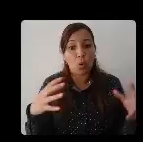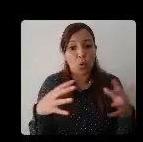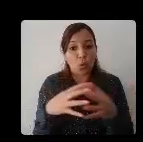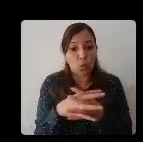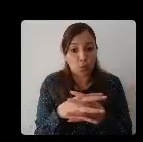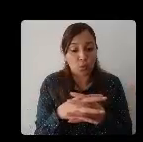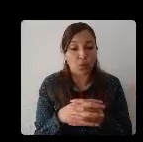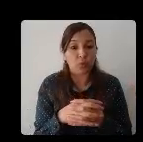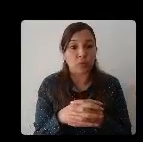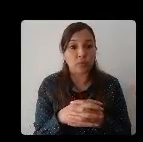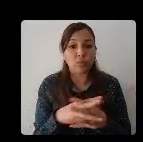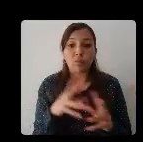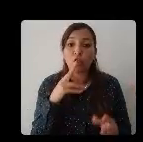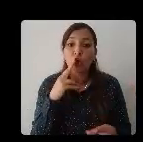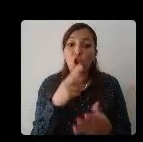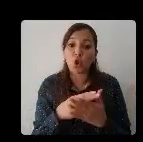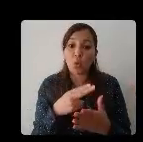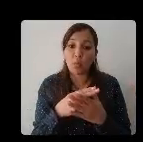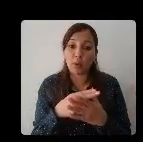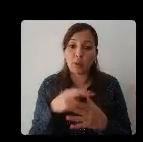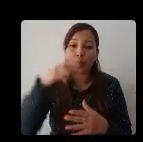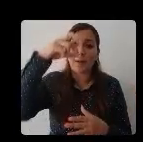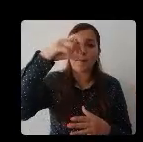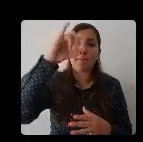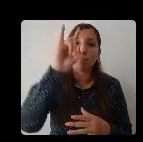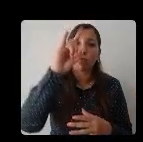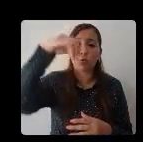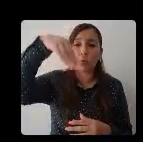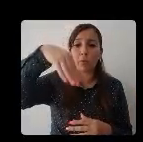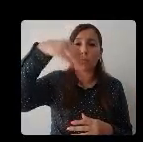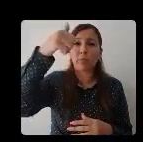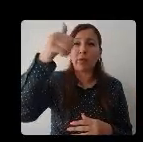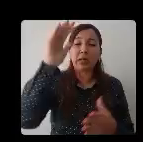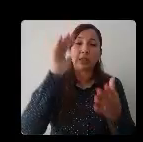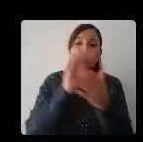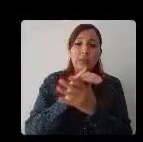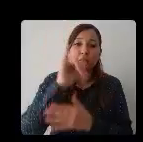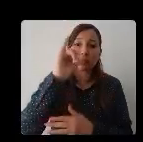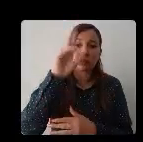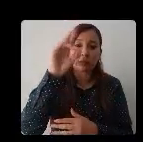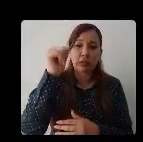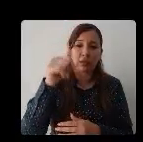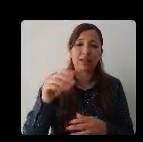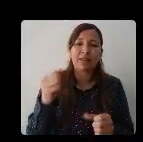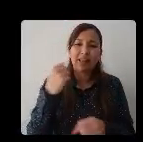que viene trabajando ya más de 10 años y también, que también es conocido a nivel